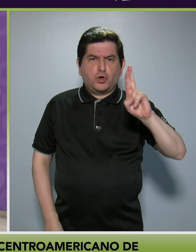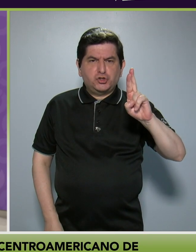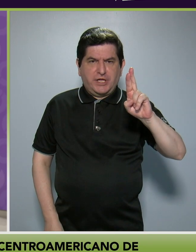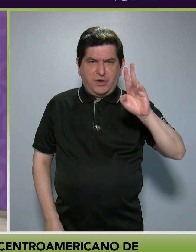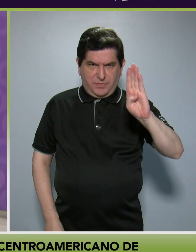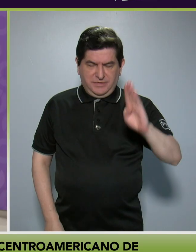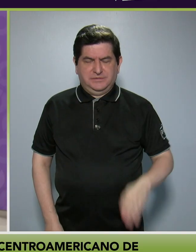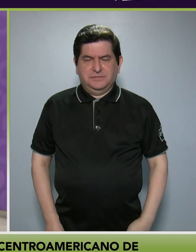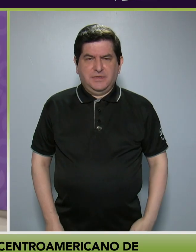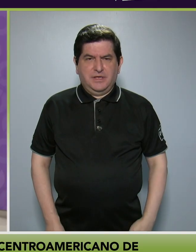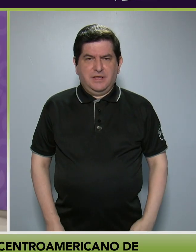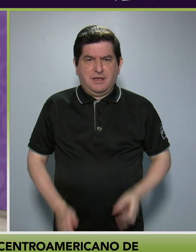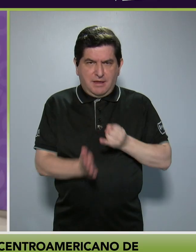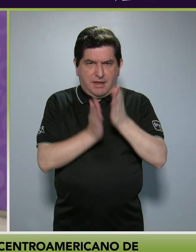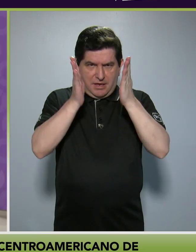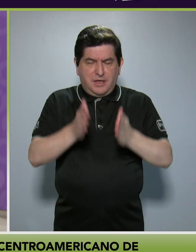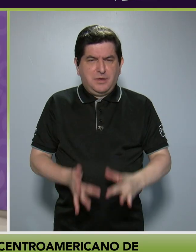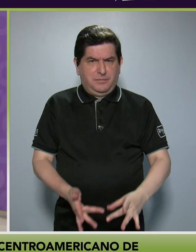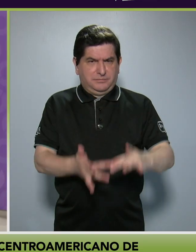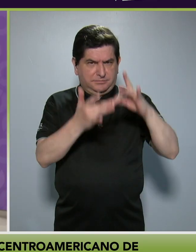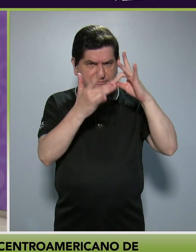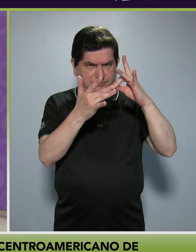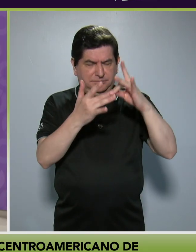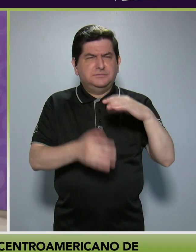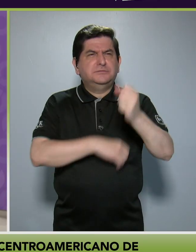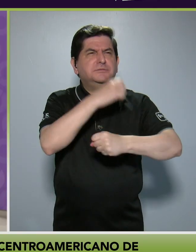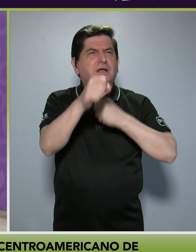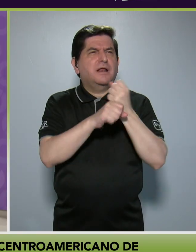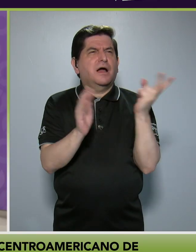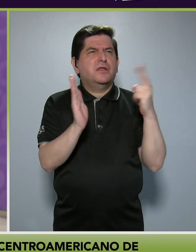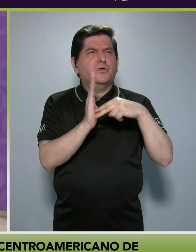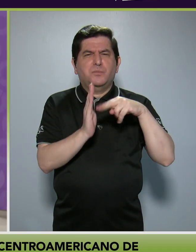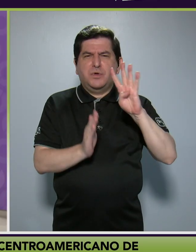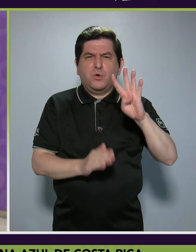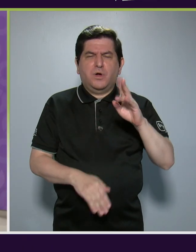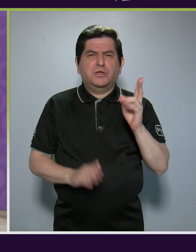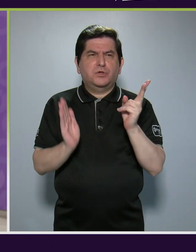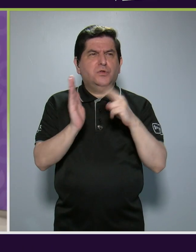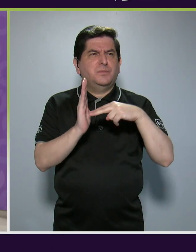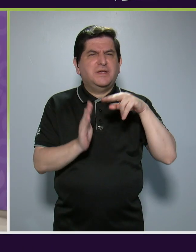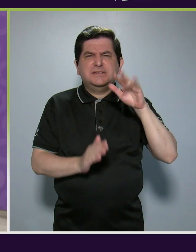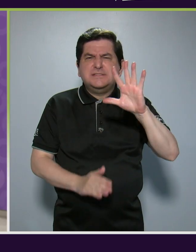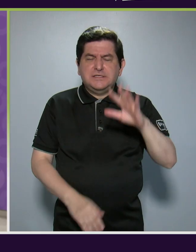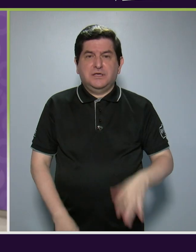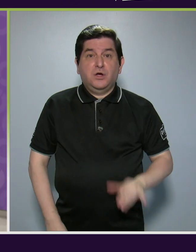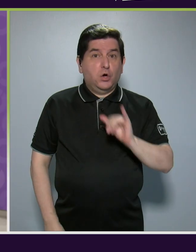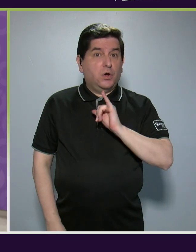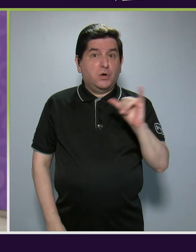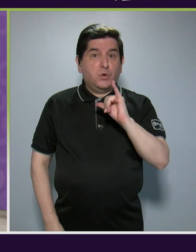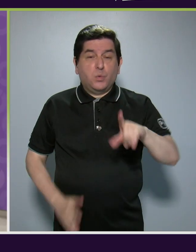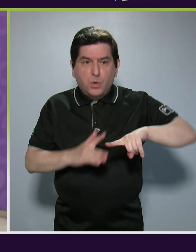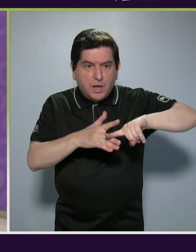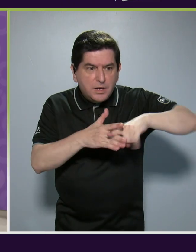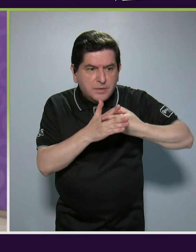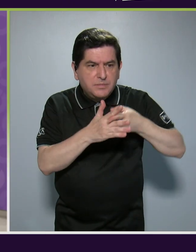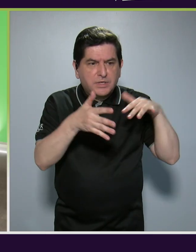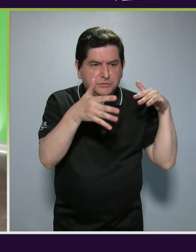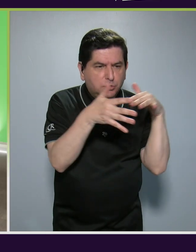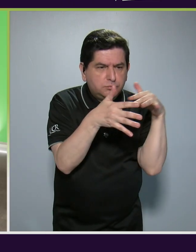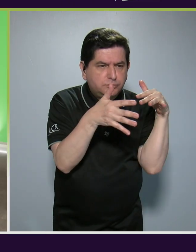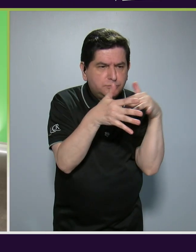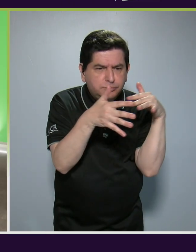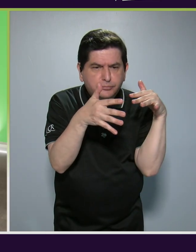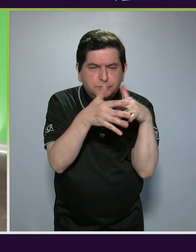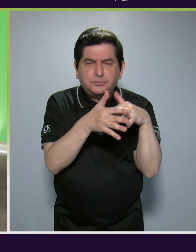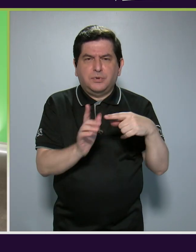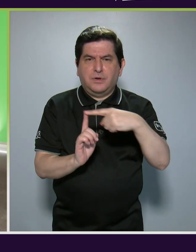investigadores principales, allá por el año 2004, 2005, ¿verdad? Que también empieza a hacer estudios